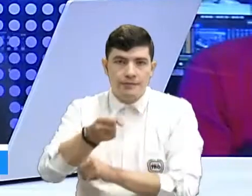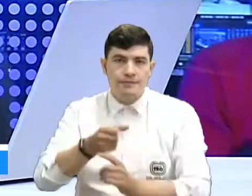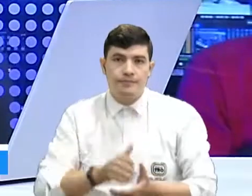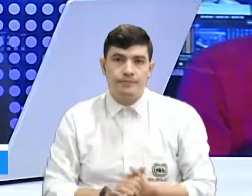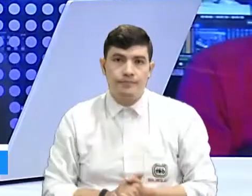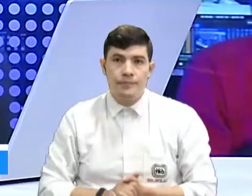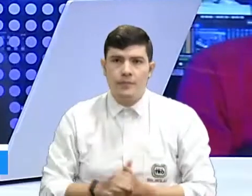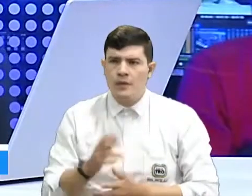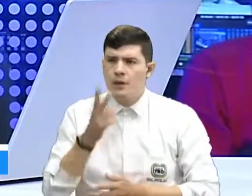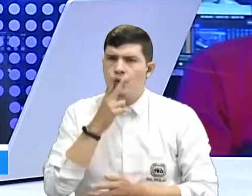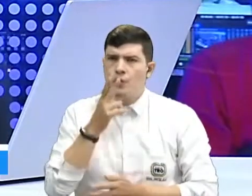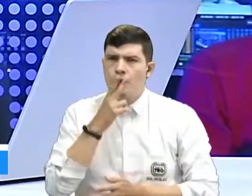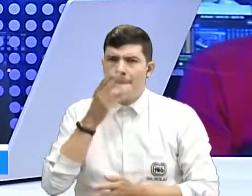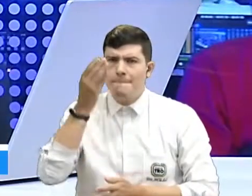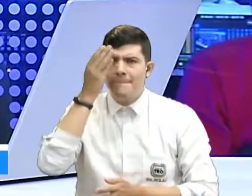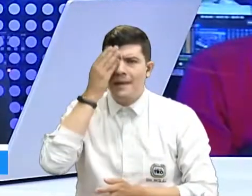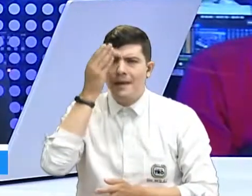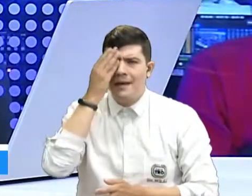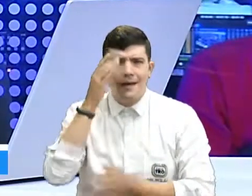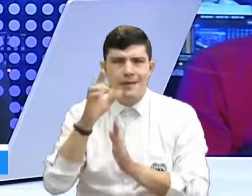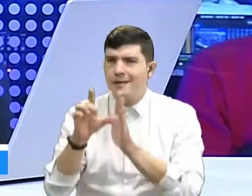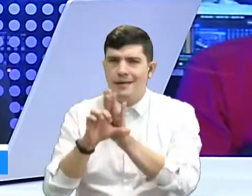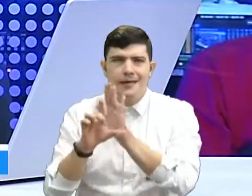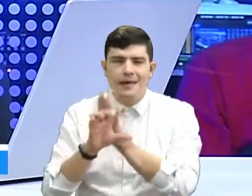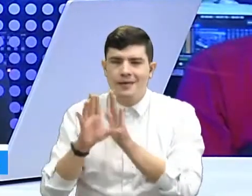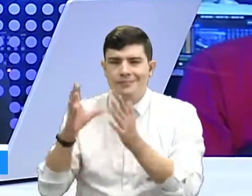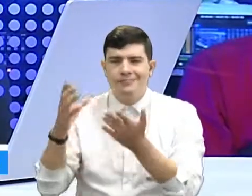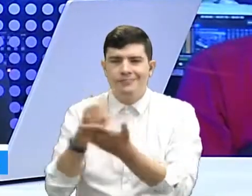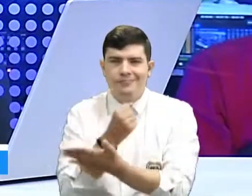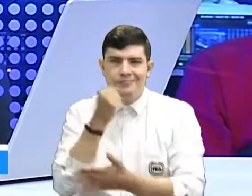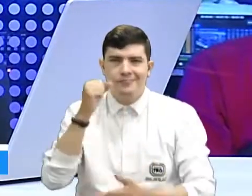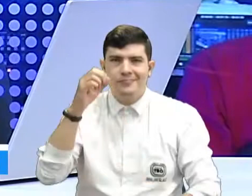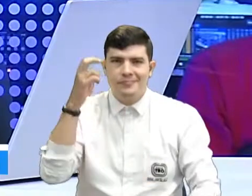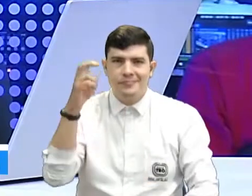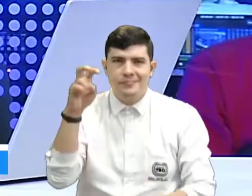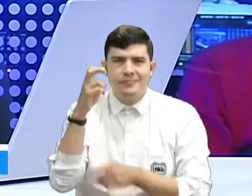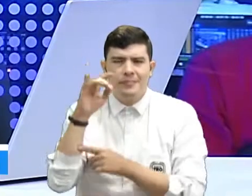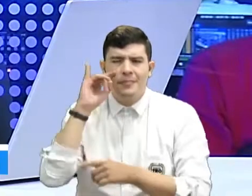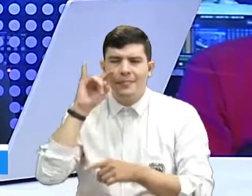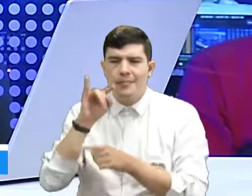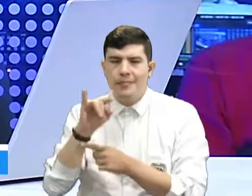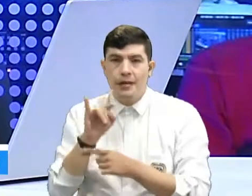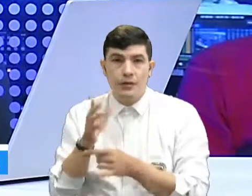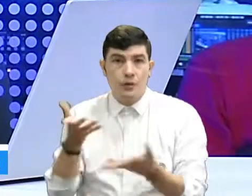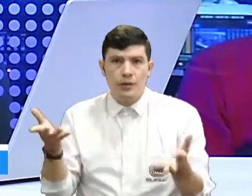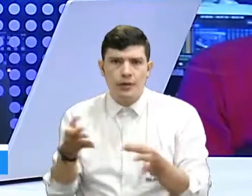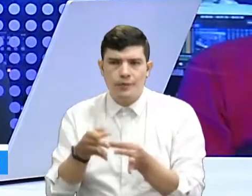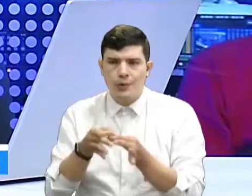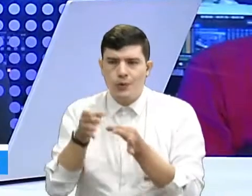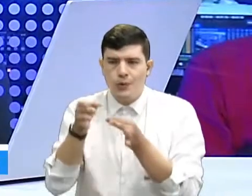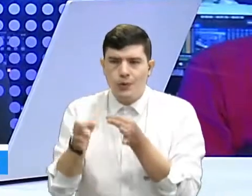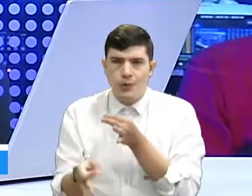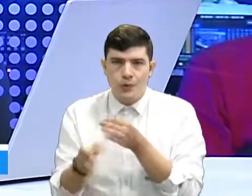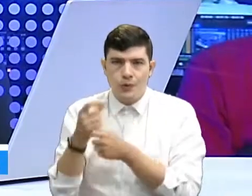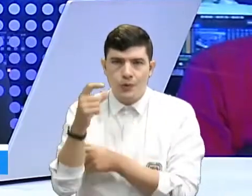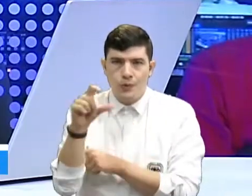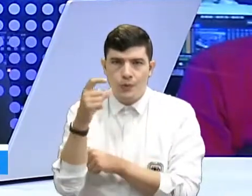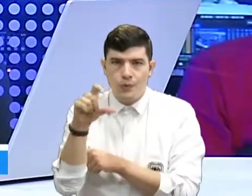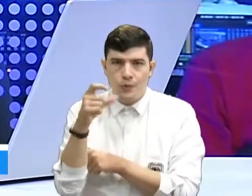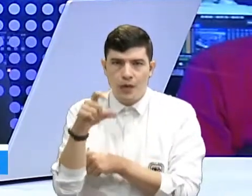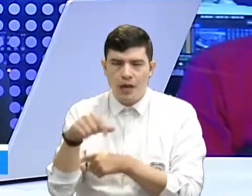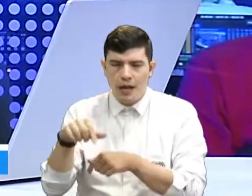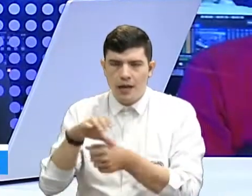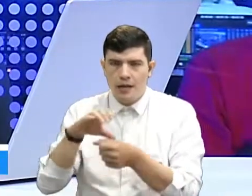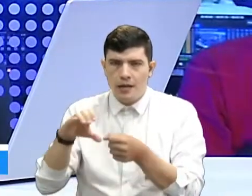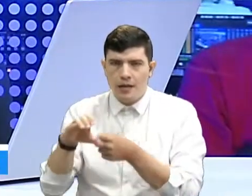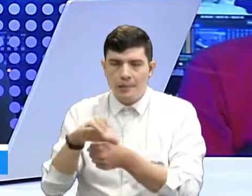Cigarrillos de contrabando fueron incautados por las autoridades fiscales y aduaneras en el municipio de Cúcuta, exactamente en la